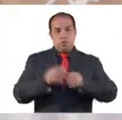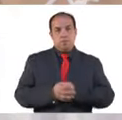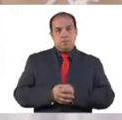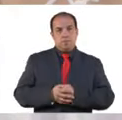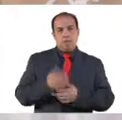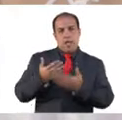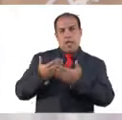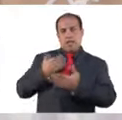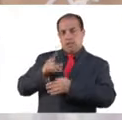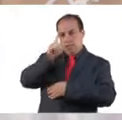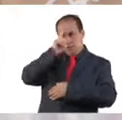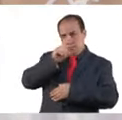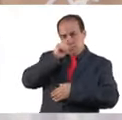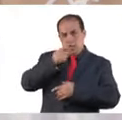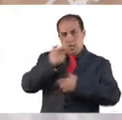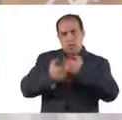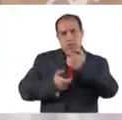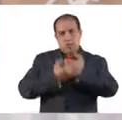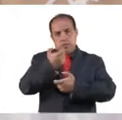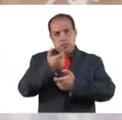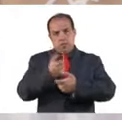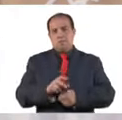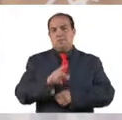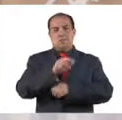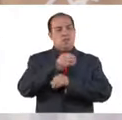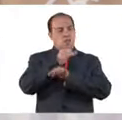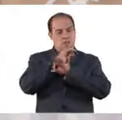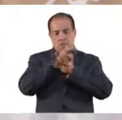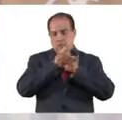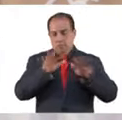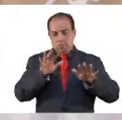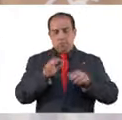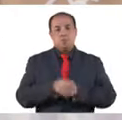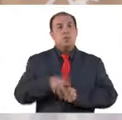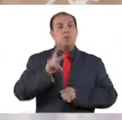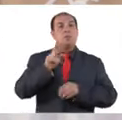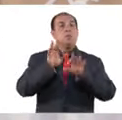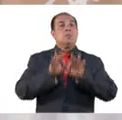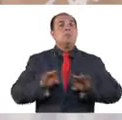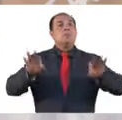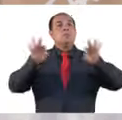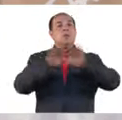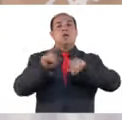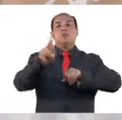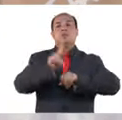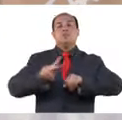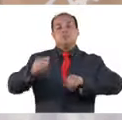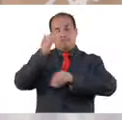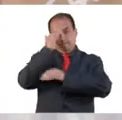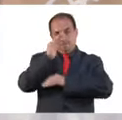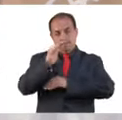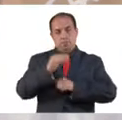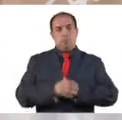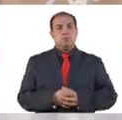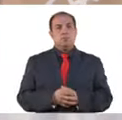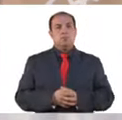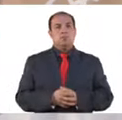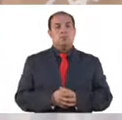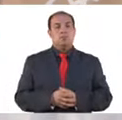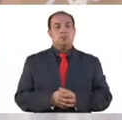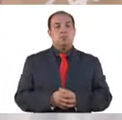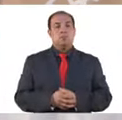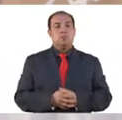nos recomendó en su momento Economía que no se hiciera público. Pero yo creo que vale la pena que la gente se entere. Pues puede adelantar. Y ese era el